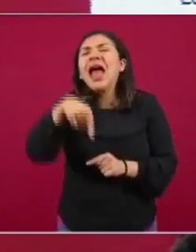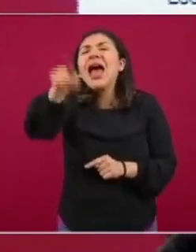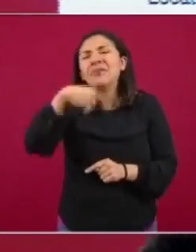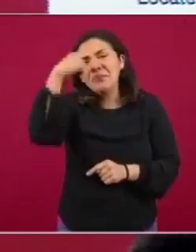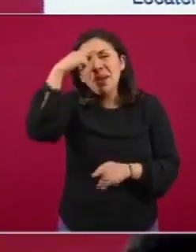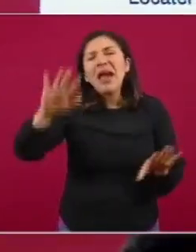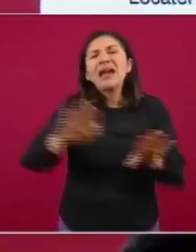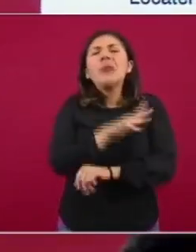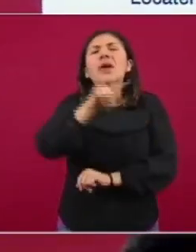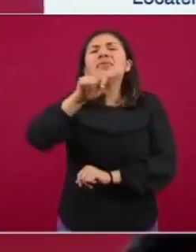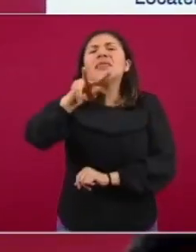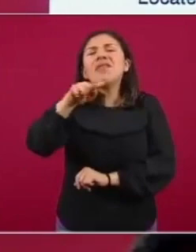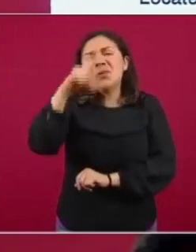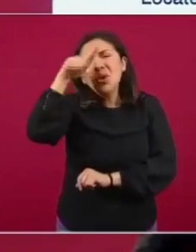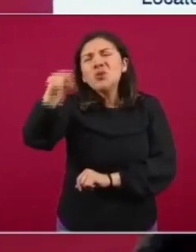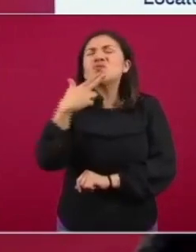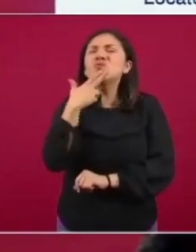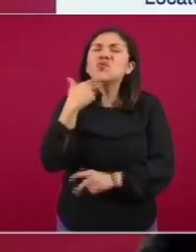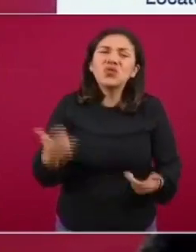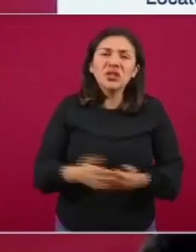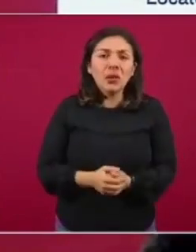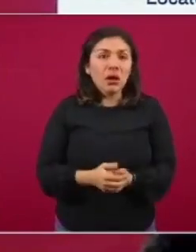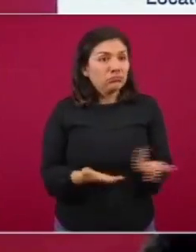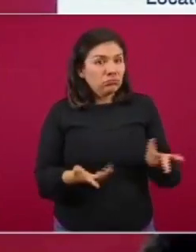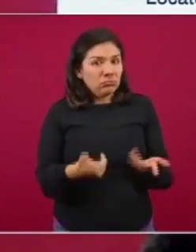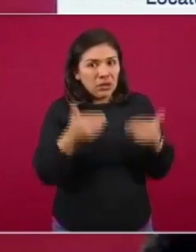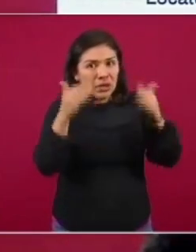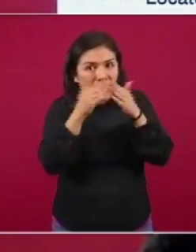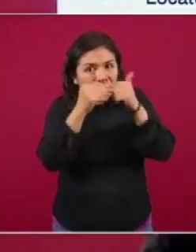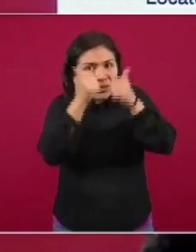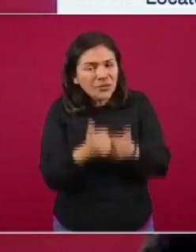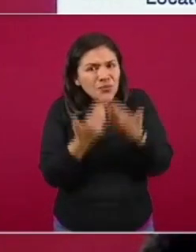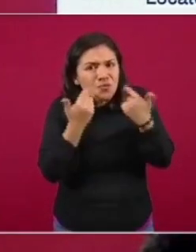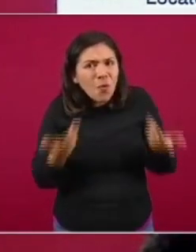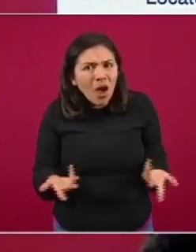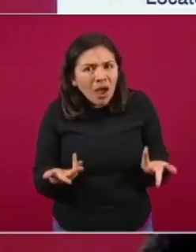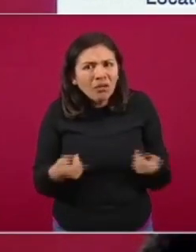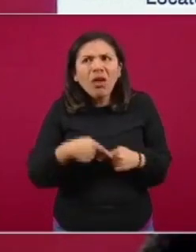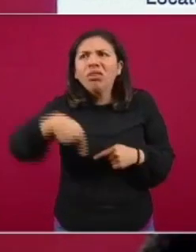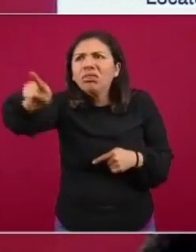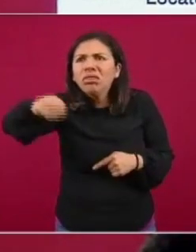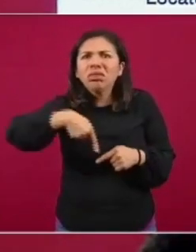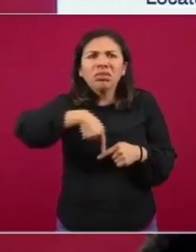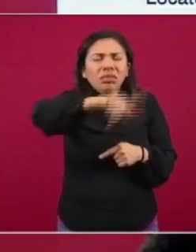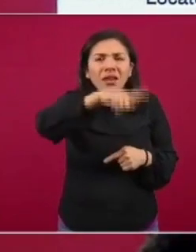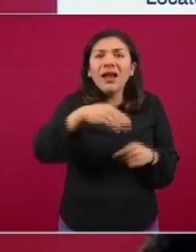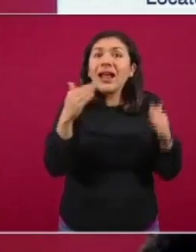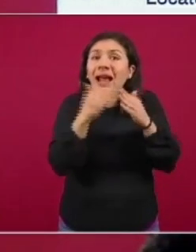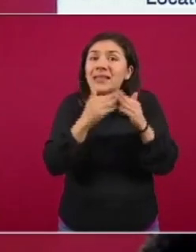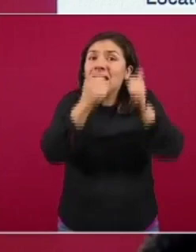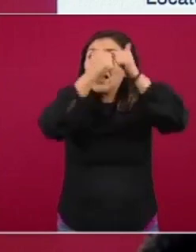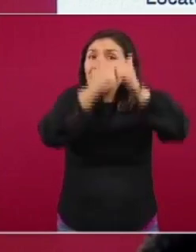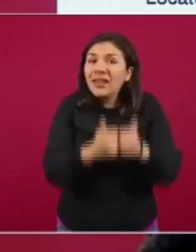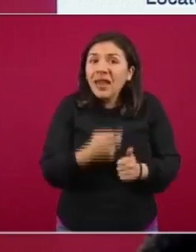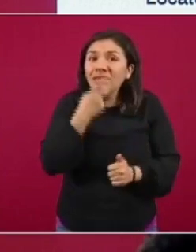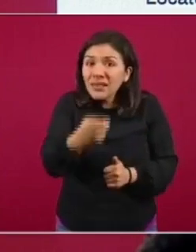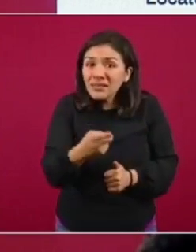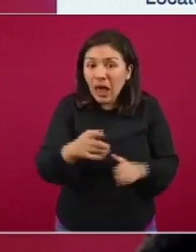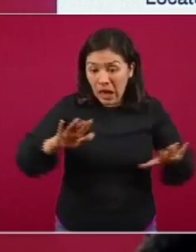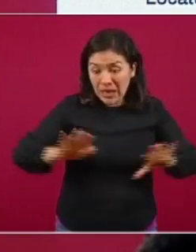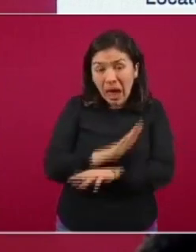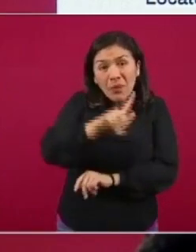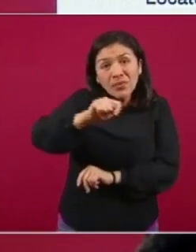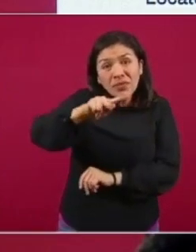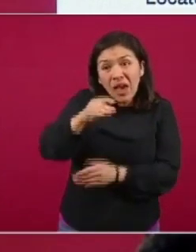cambiar un televisor porque no sé qué. No, entonces no están entendiendo. No están entendiendo qué es quedarse en casa. El cambiar un